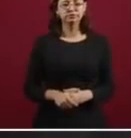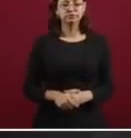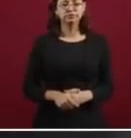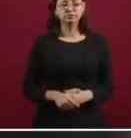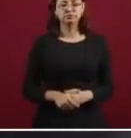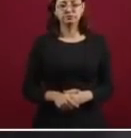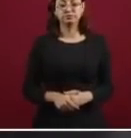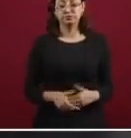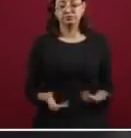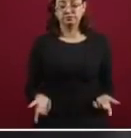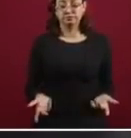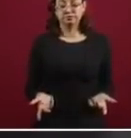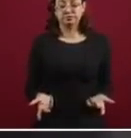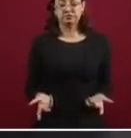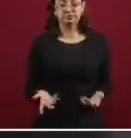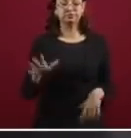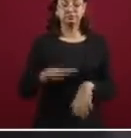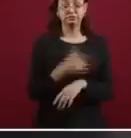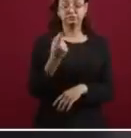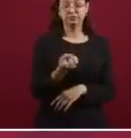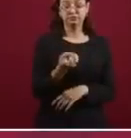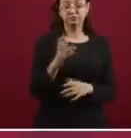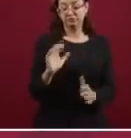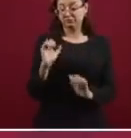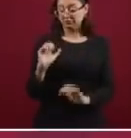por eso la baja recaudación